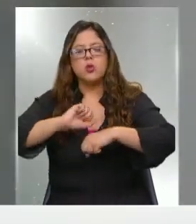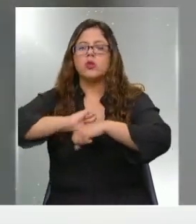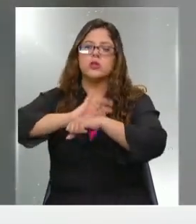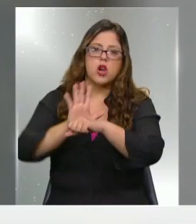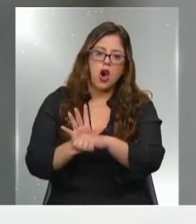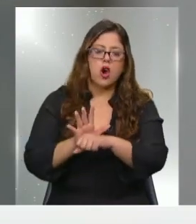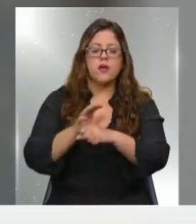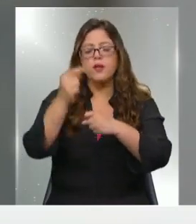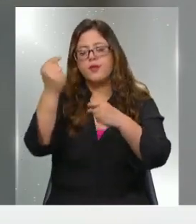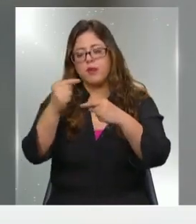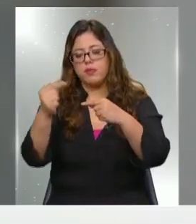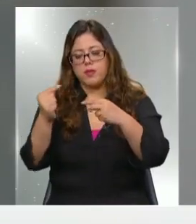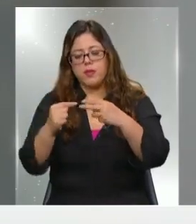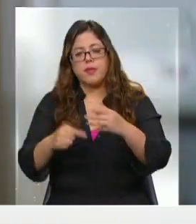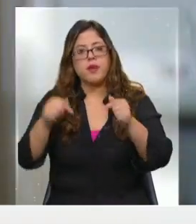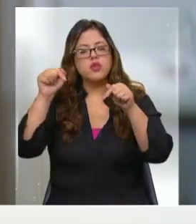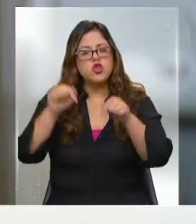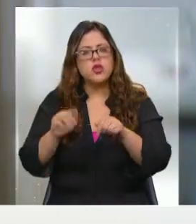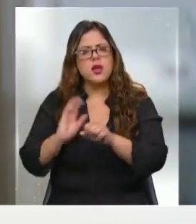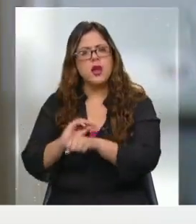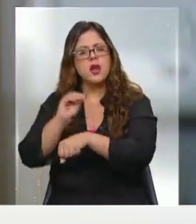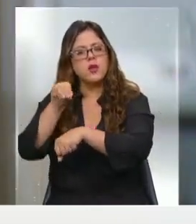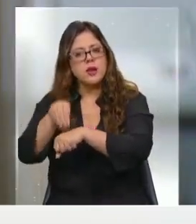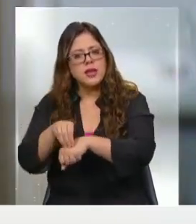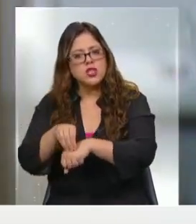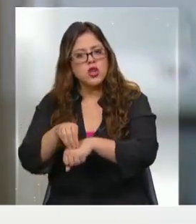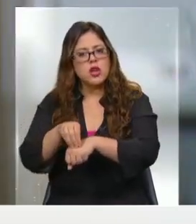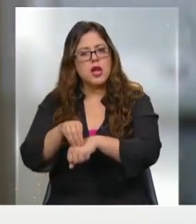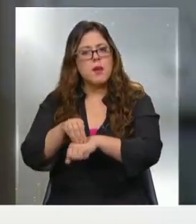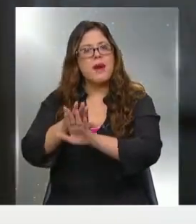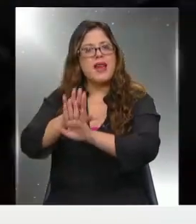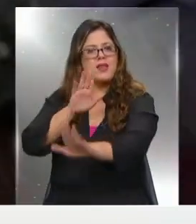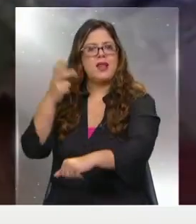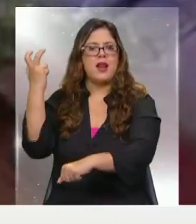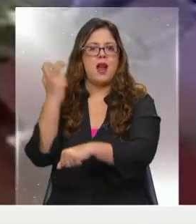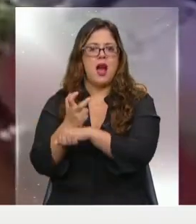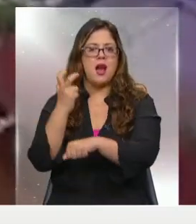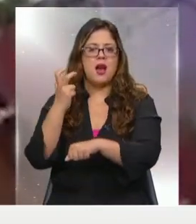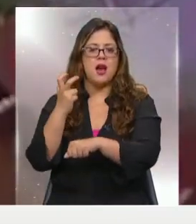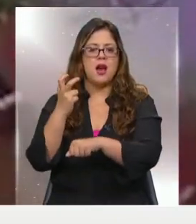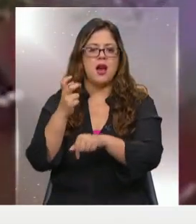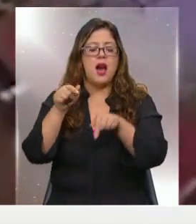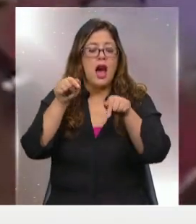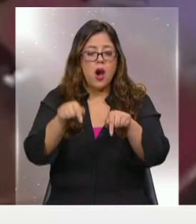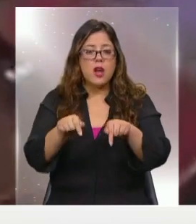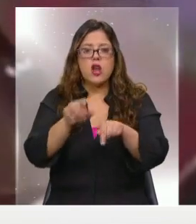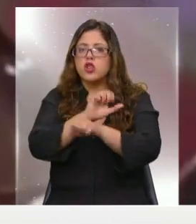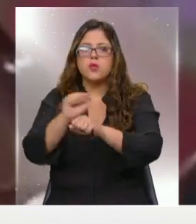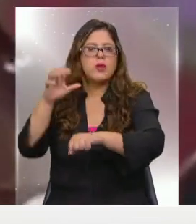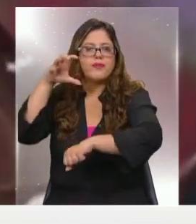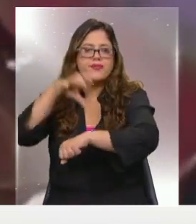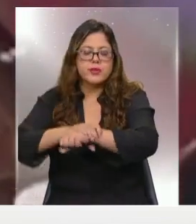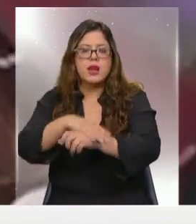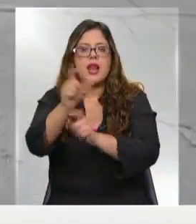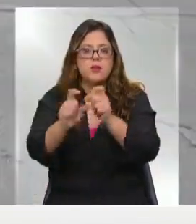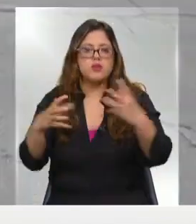COVID. Sin embargo, hoy salen recomendaciones para no ser asaltado. Todavía no se logra capturar a los